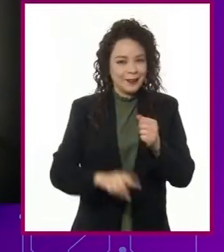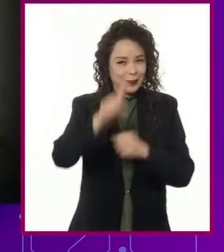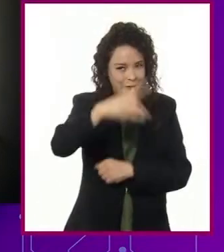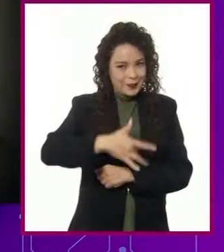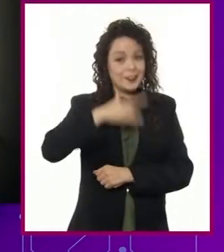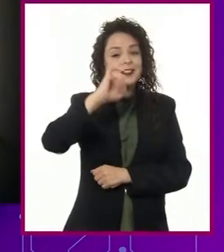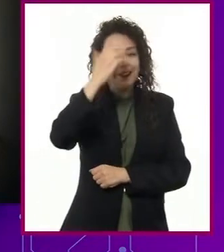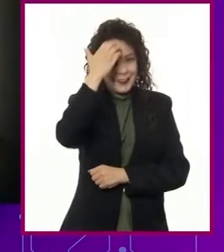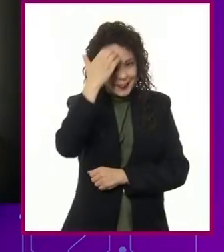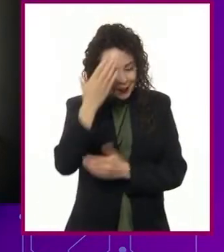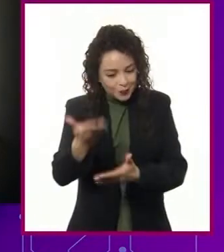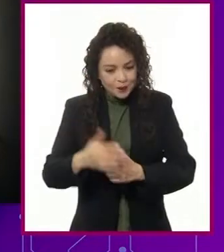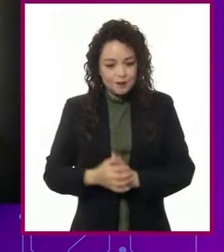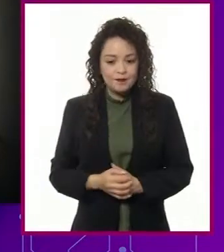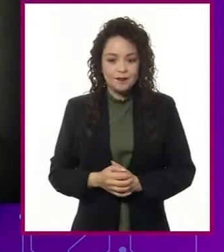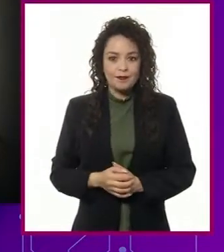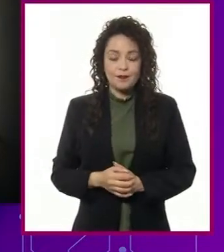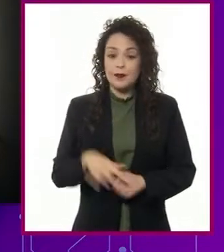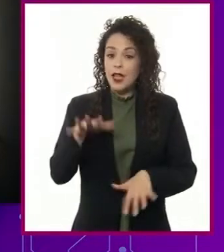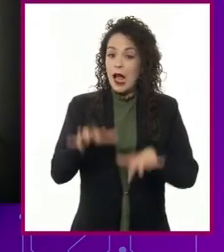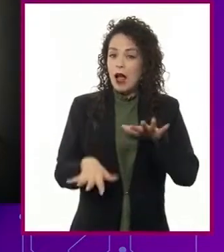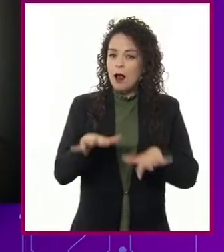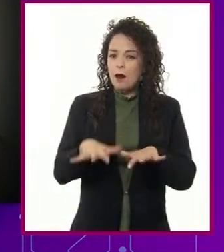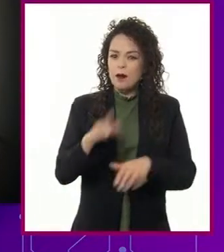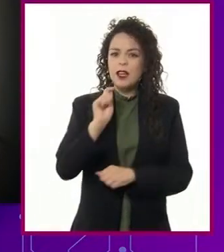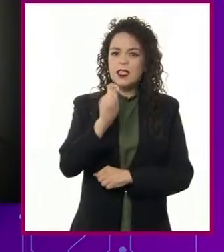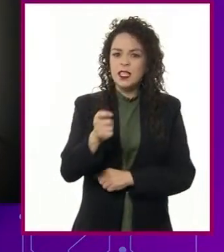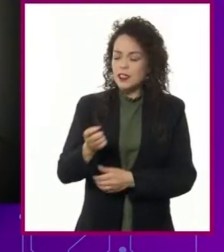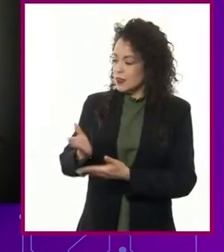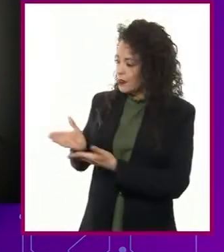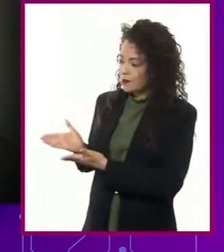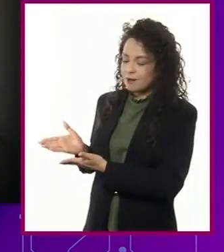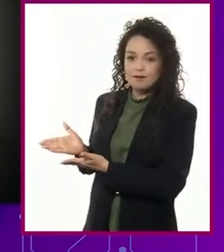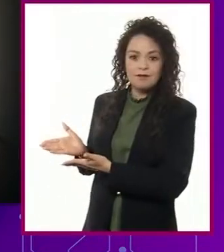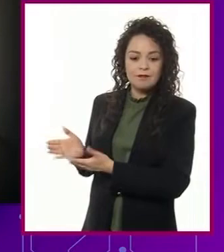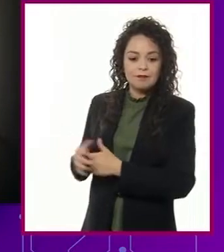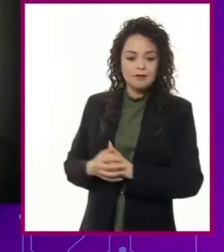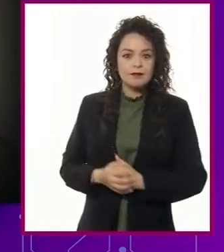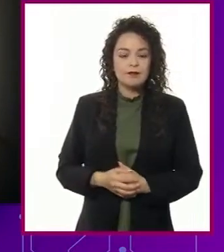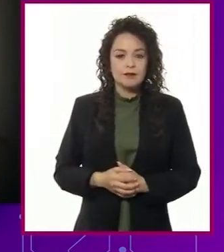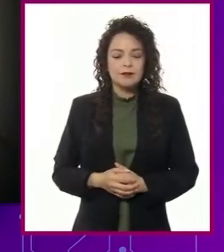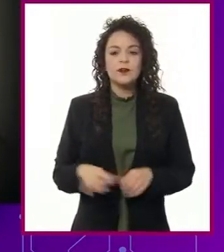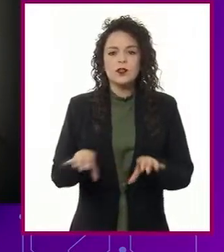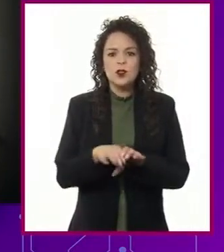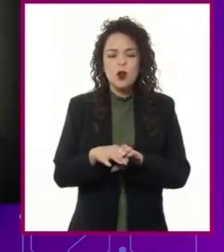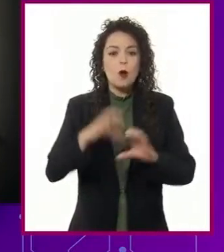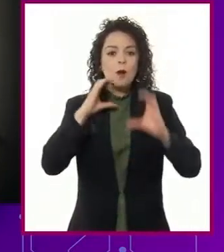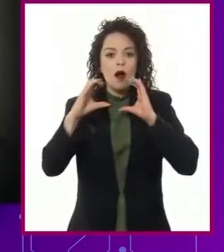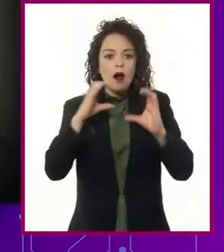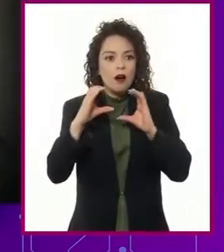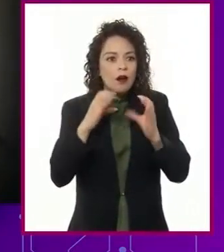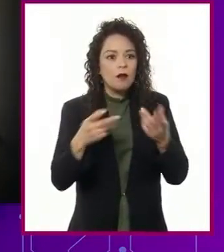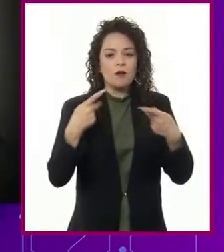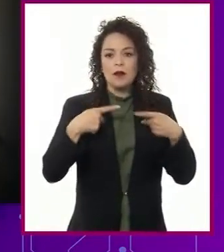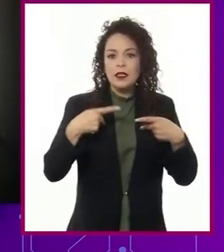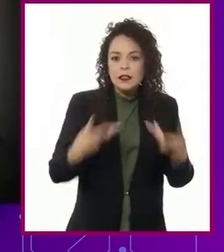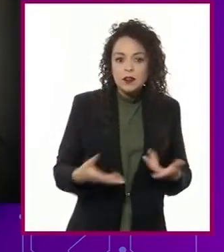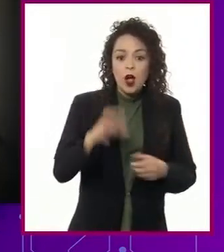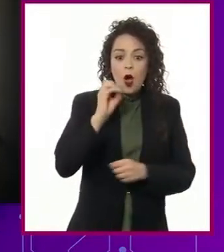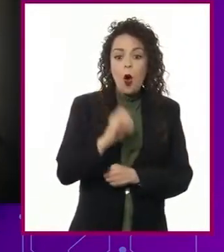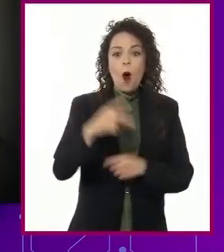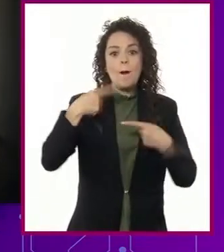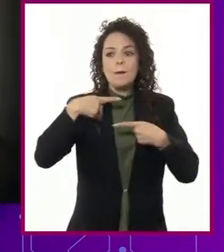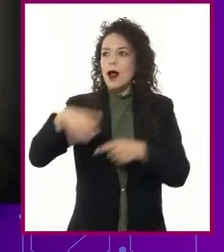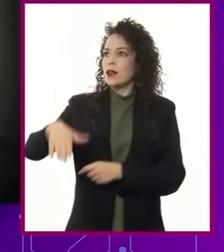saber, a veces buscamos modelos de comportamiento en los medios de comunicación o en gente que admiramos y que suele ser mayor